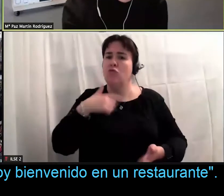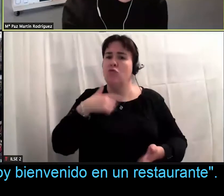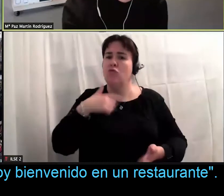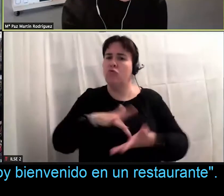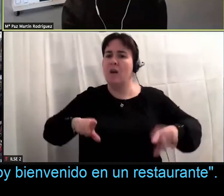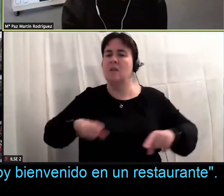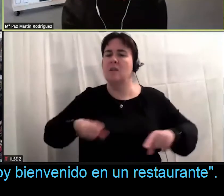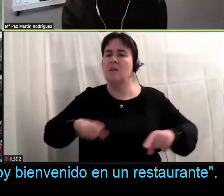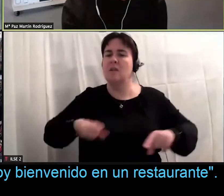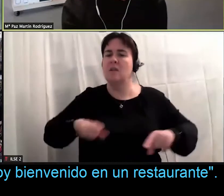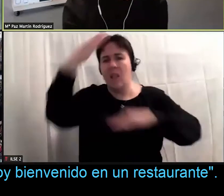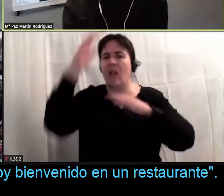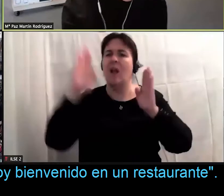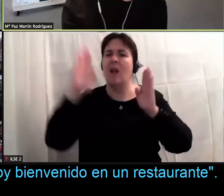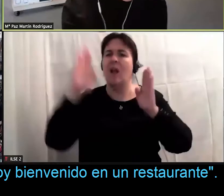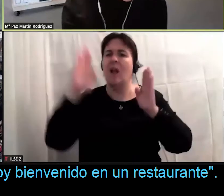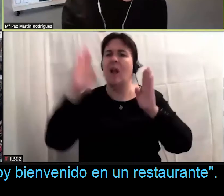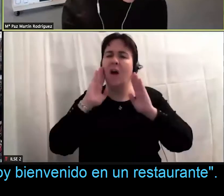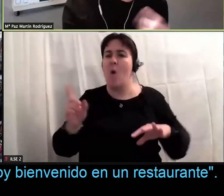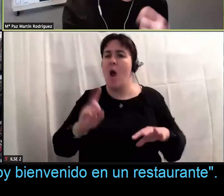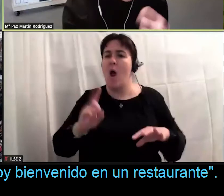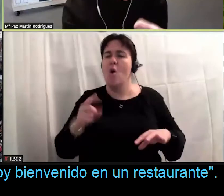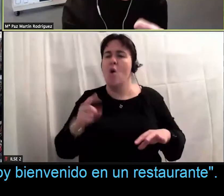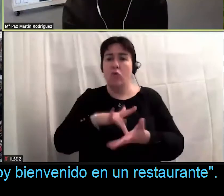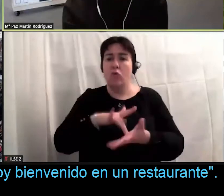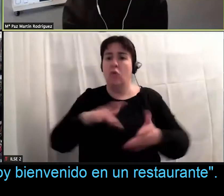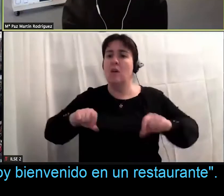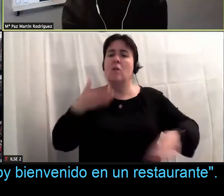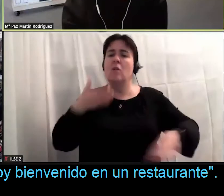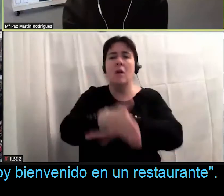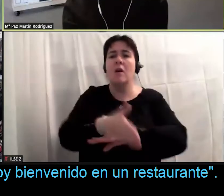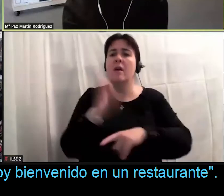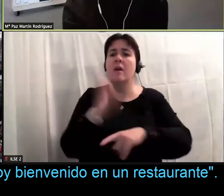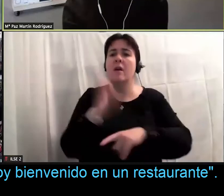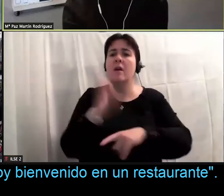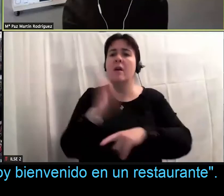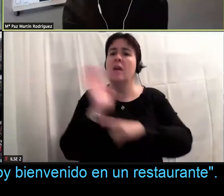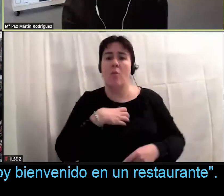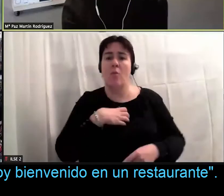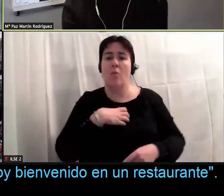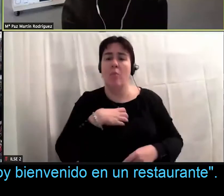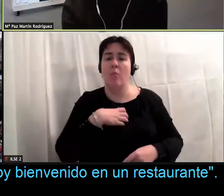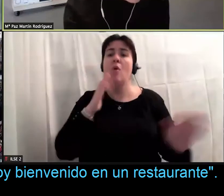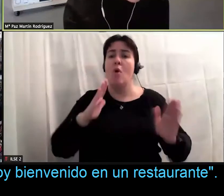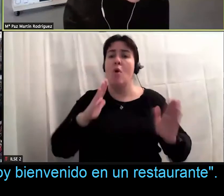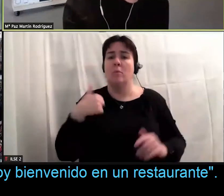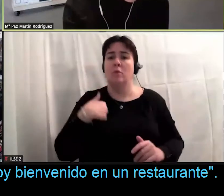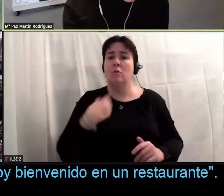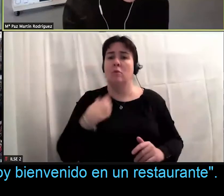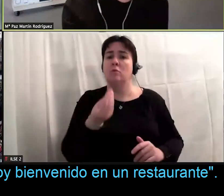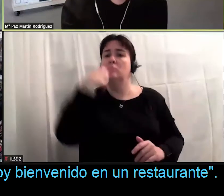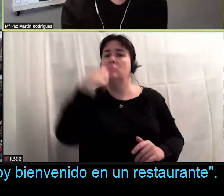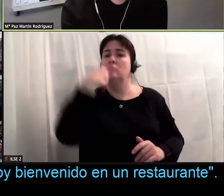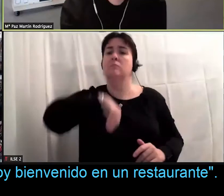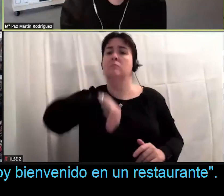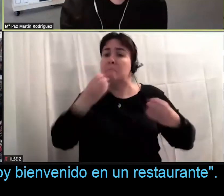desde que no tengo buena devolución, no, ¿sabes? No soy bienvenido en un restaurante y cosas de este tipo. Entonces yo